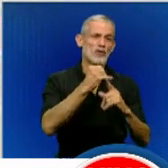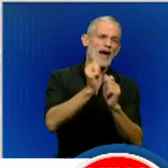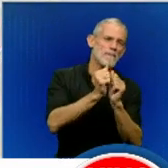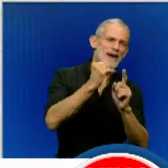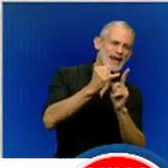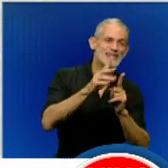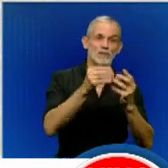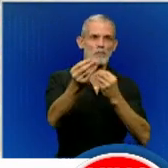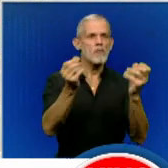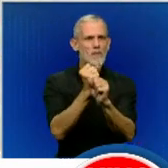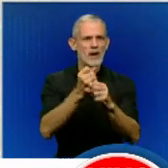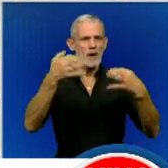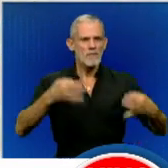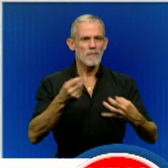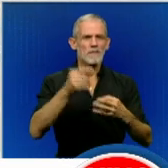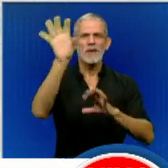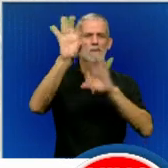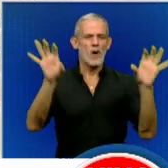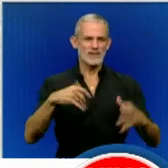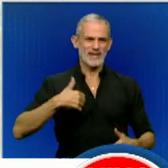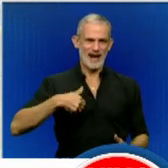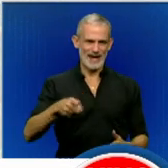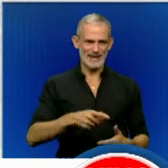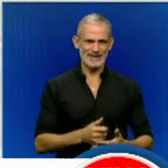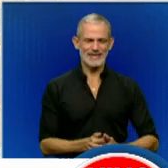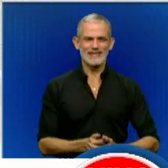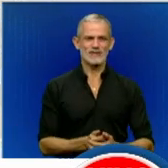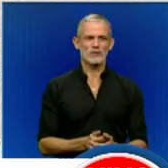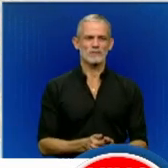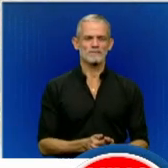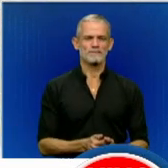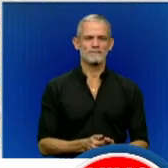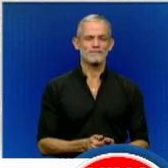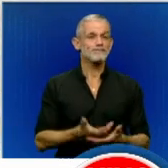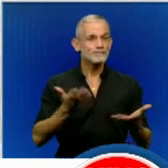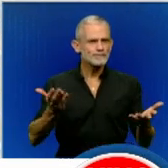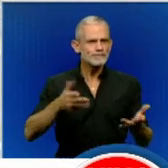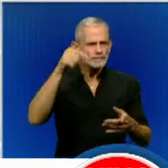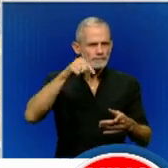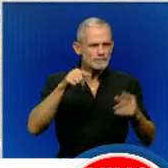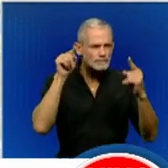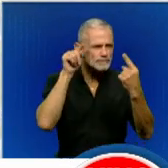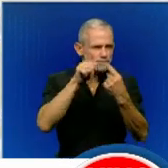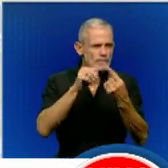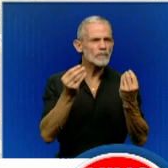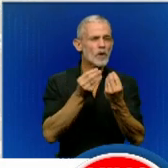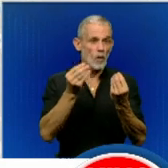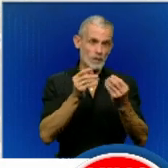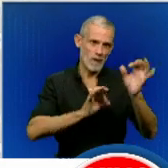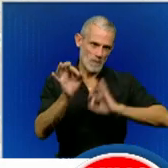trabajo genuino en el interior de nuestro nuestro país y yendo ahora concretamente al